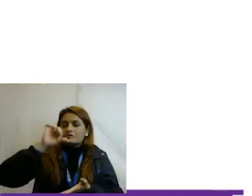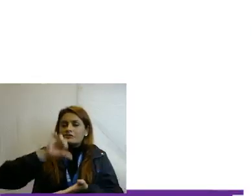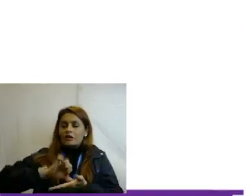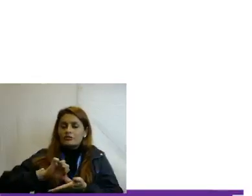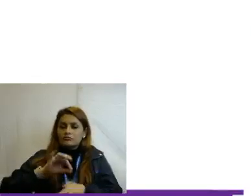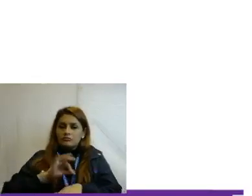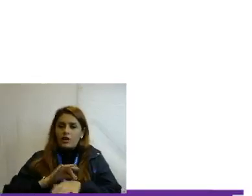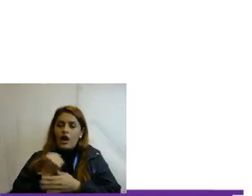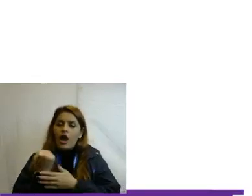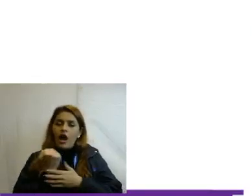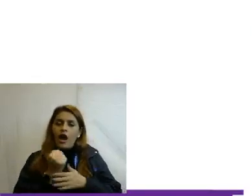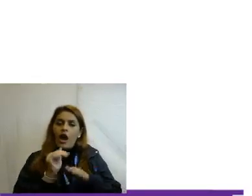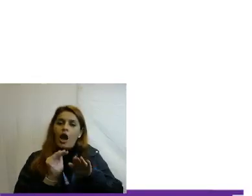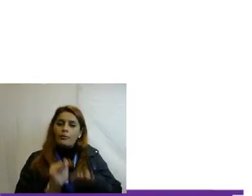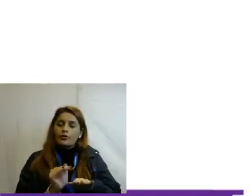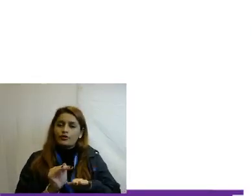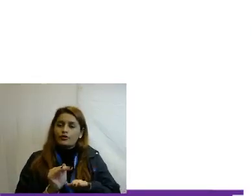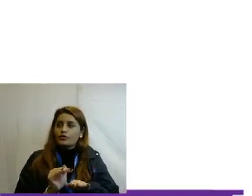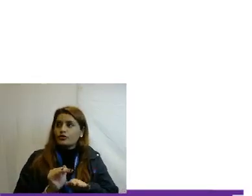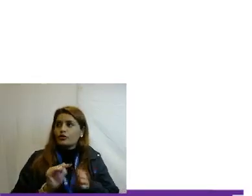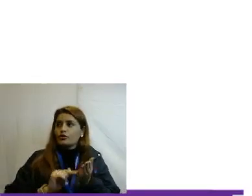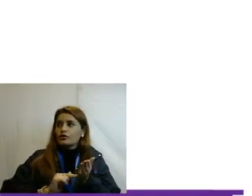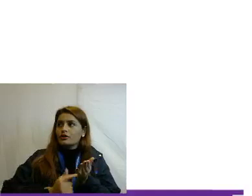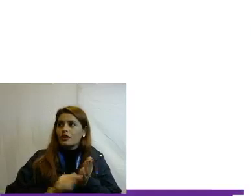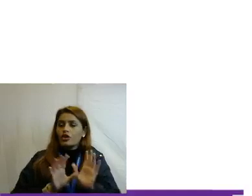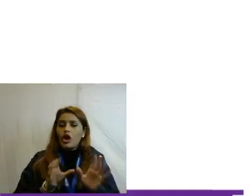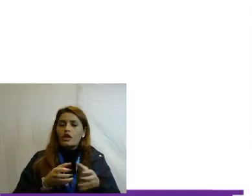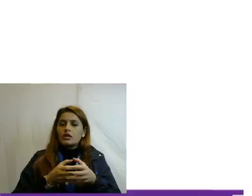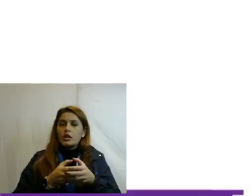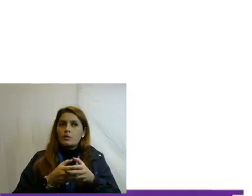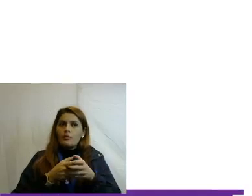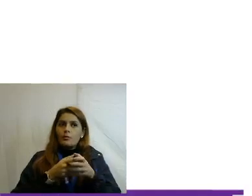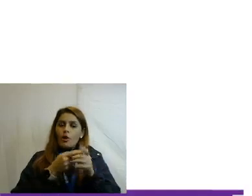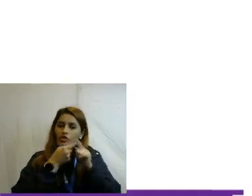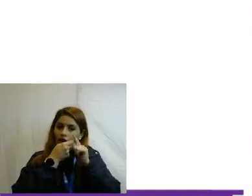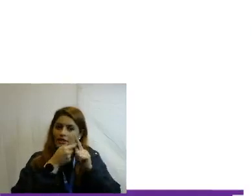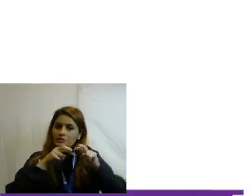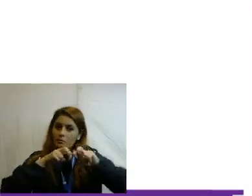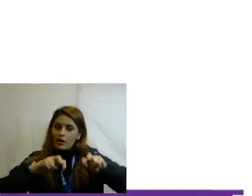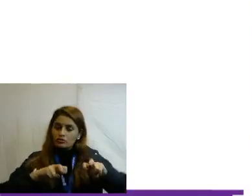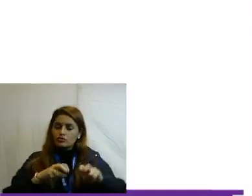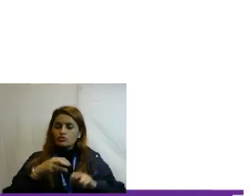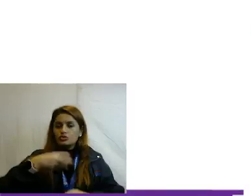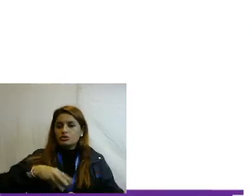apoyo técnico hacia el equipo de inspección municipal también.